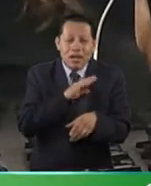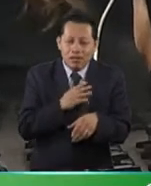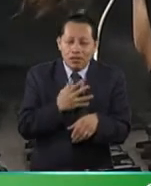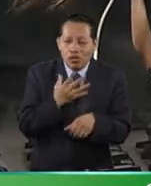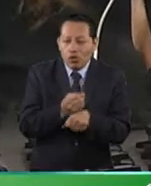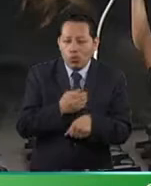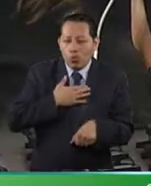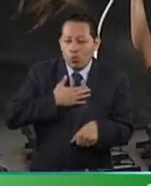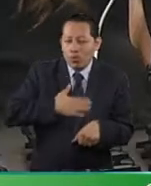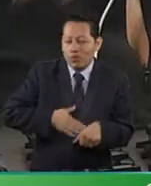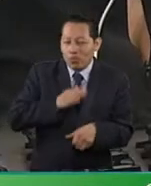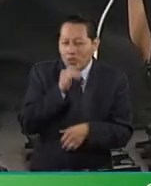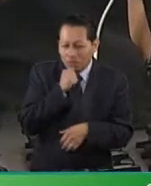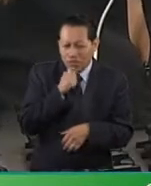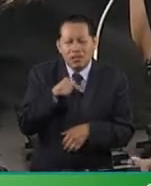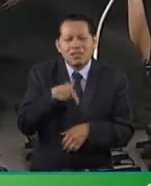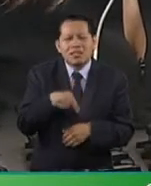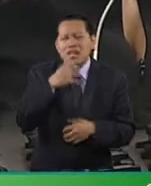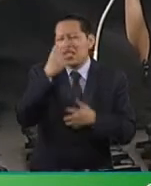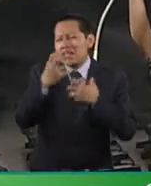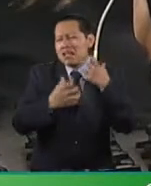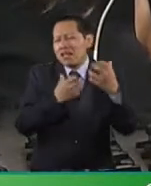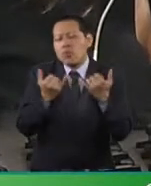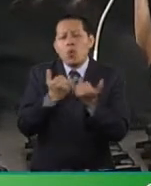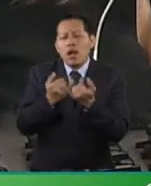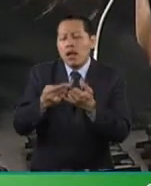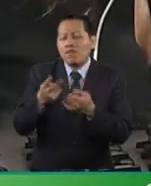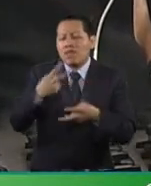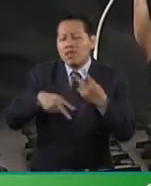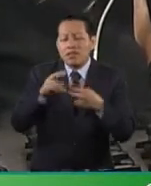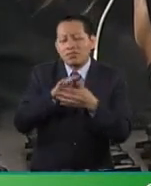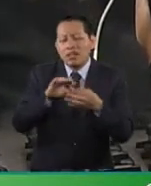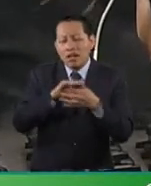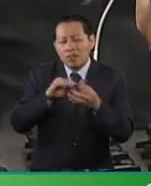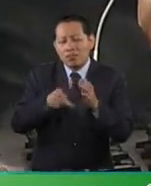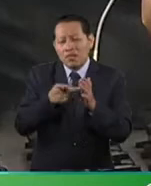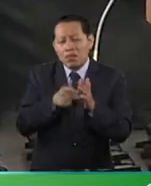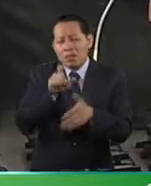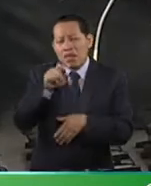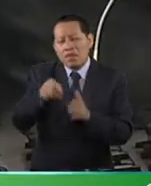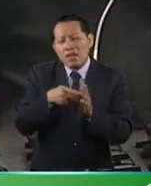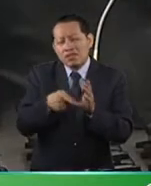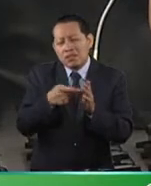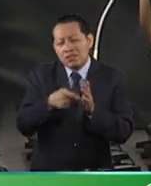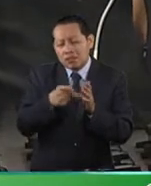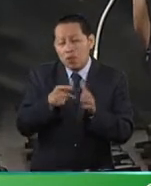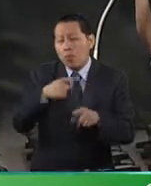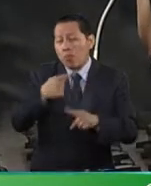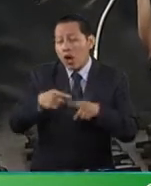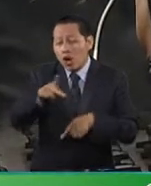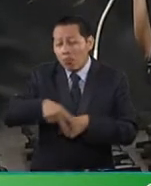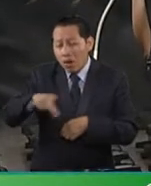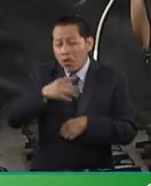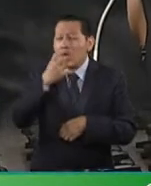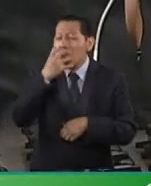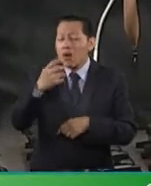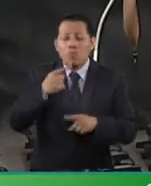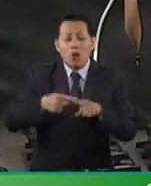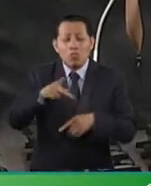gritar todo lo que quieran pueden venir a repetir 20 veces que es por el pueblo y no lo es repítalo 20 veces